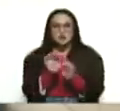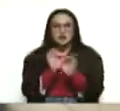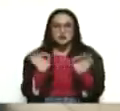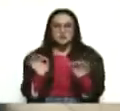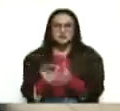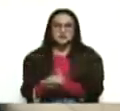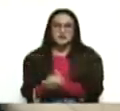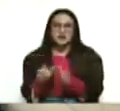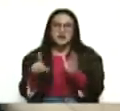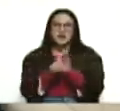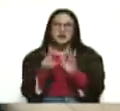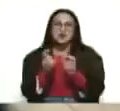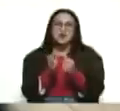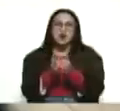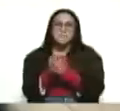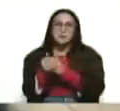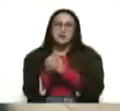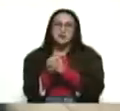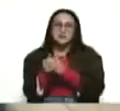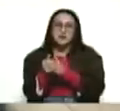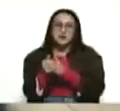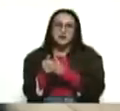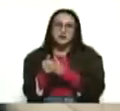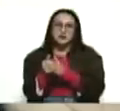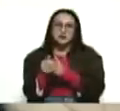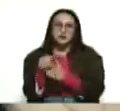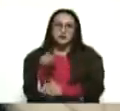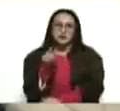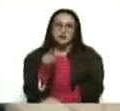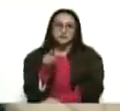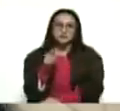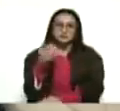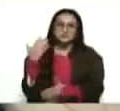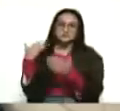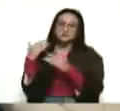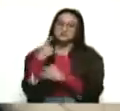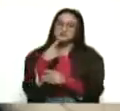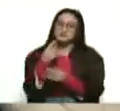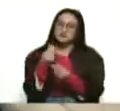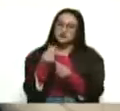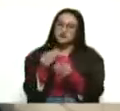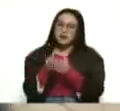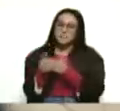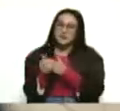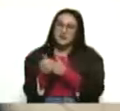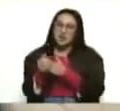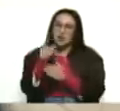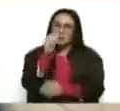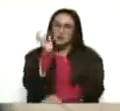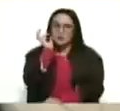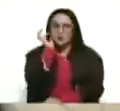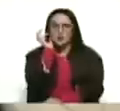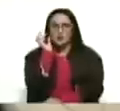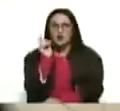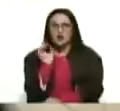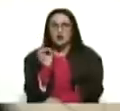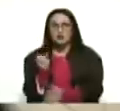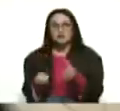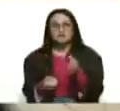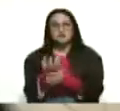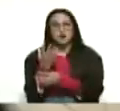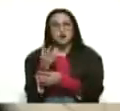especiales. La ley de nuevos emprendimientos, por ejemplo, una cosa que nos decían mucho los emprendedores y las emprendedoras cuando iban a